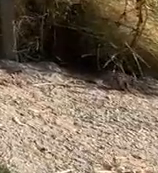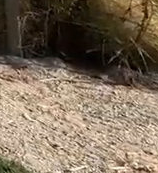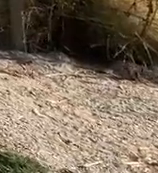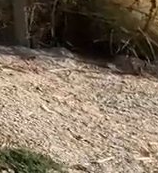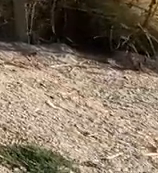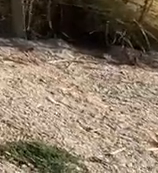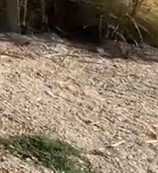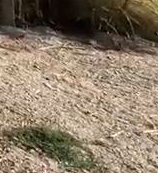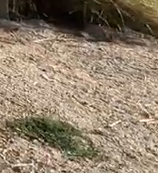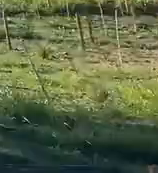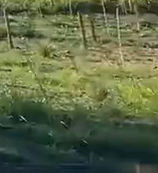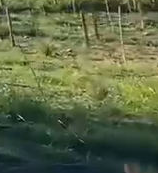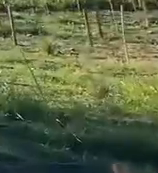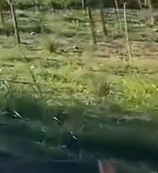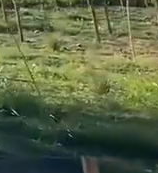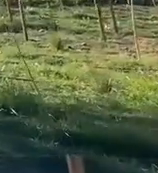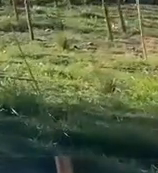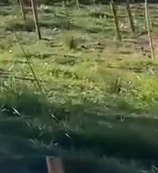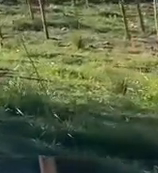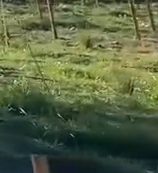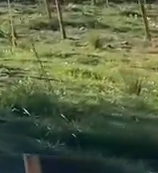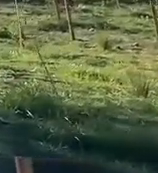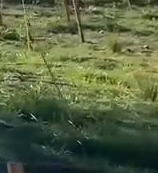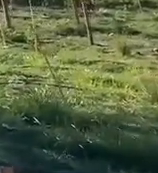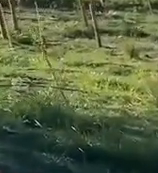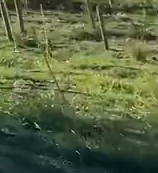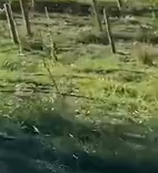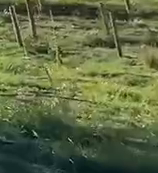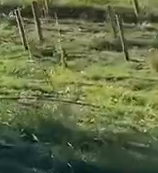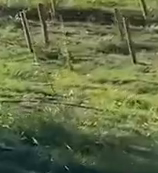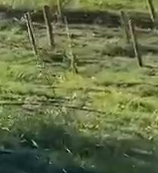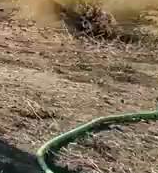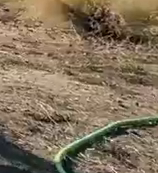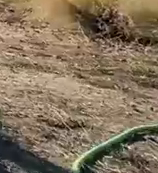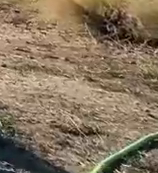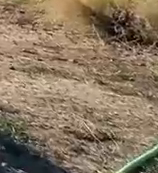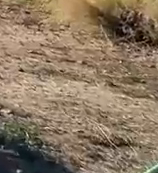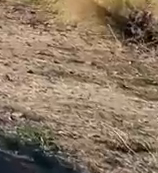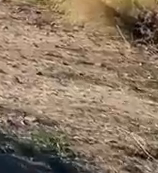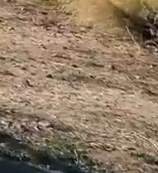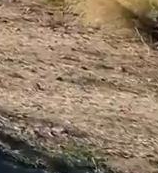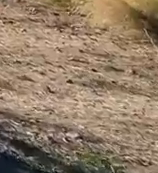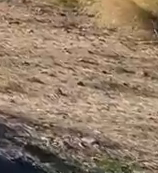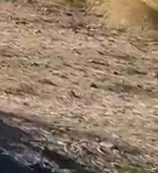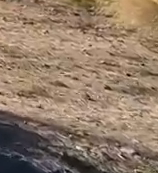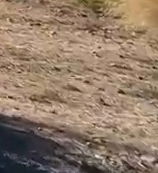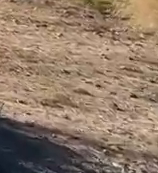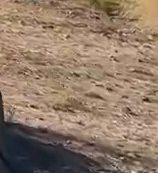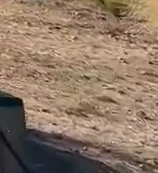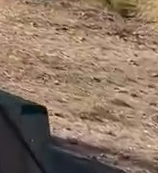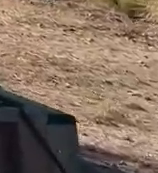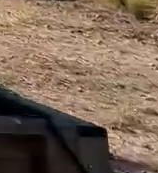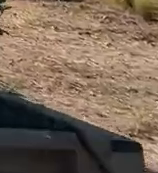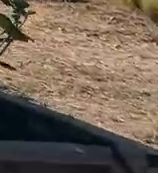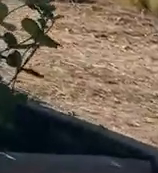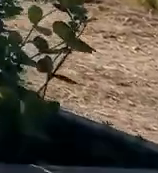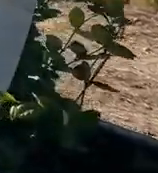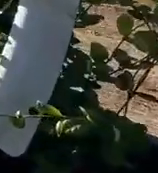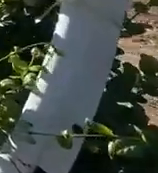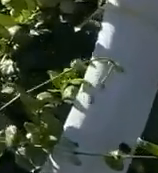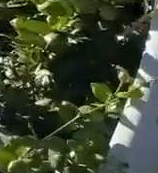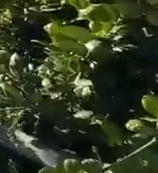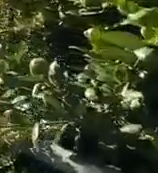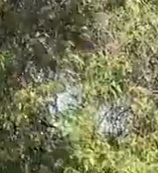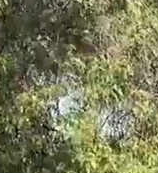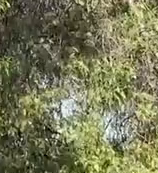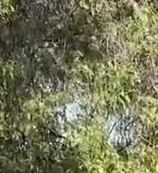naturaleza en un contexto altamente amenazado por la actividad humana así para enfrentar el actual escenario de emergencia